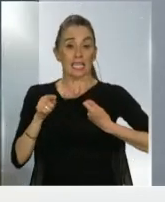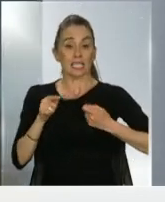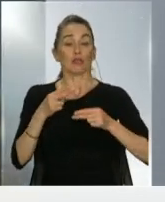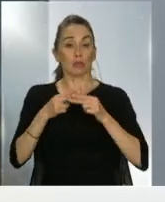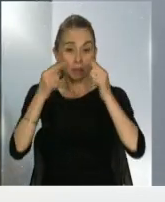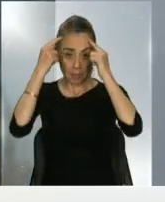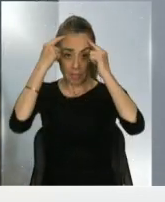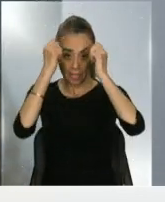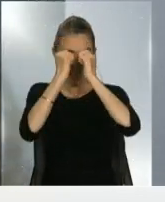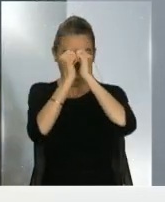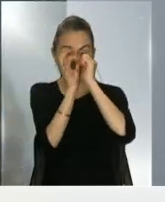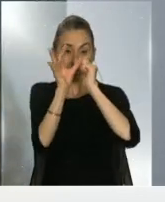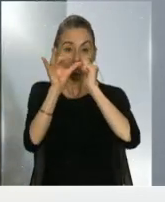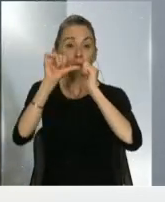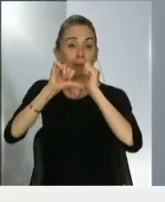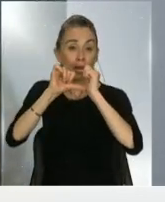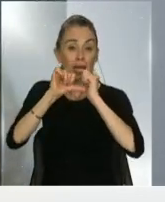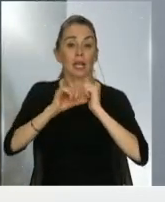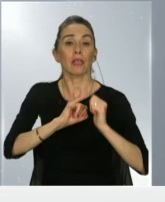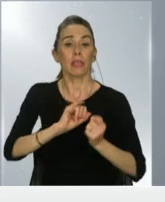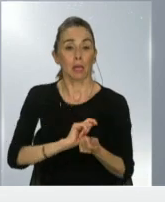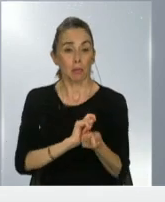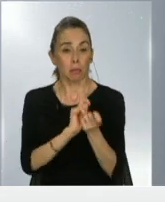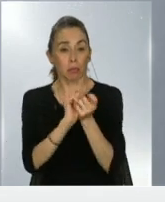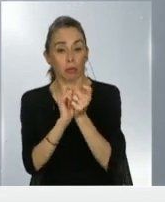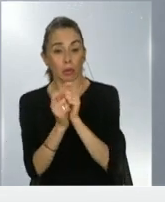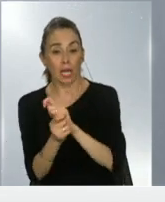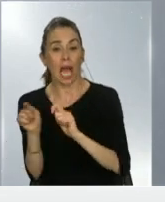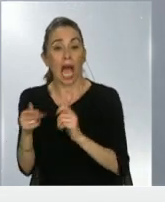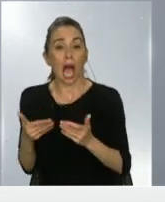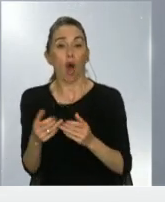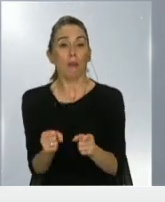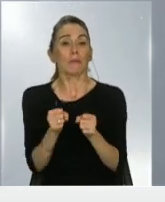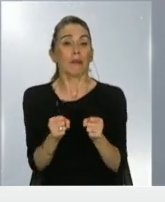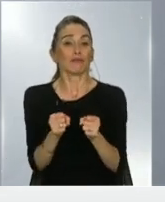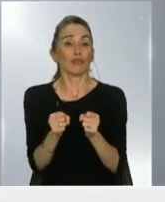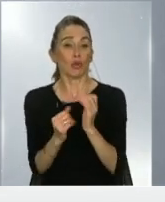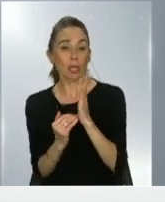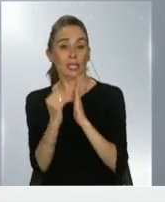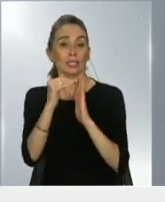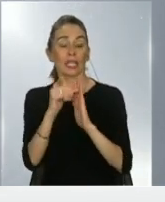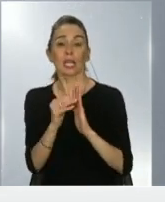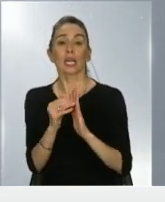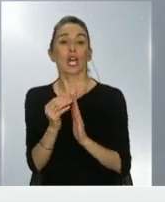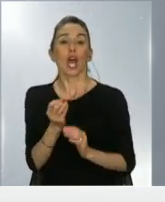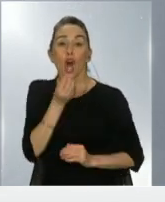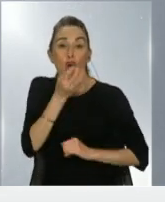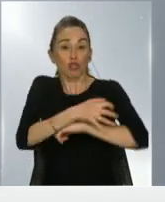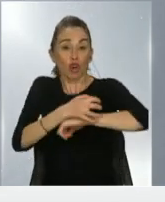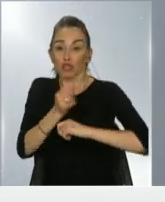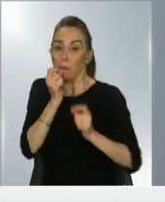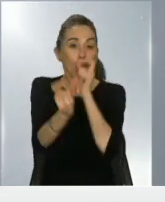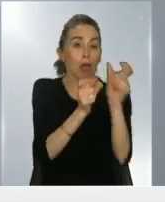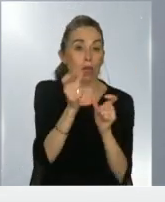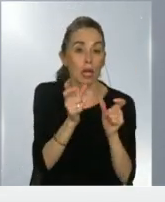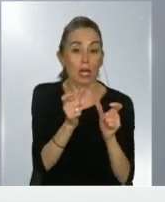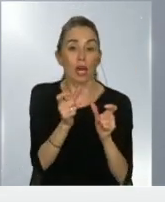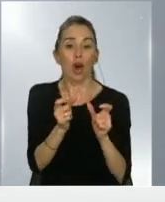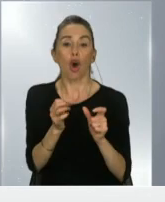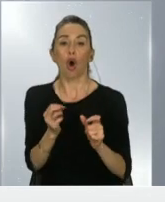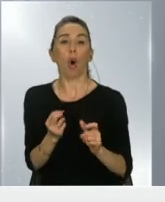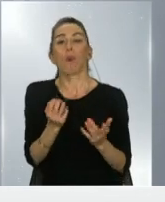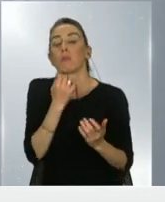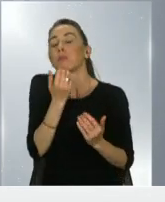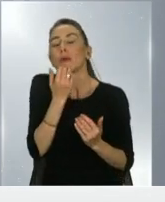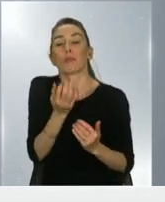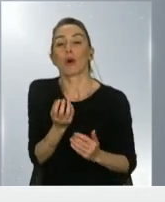trastorno, pero en algunos casos avanza al nivel que él hoy padece. Decir palabras groseras, expresar gestos obscenos